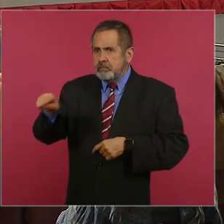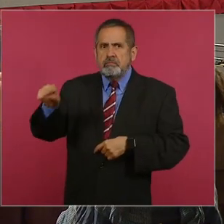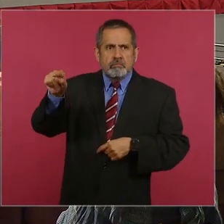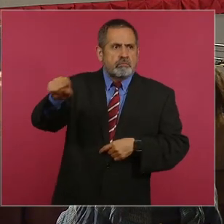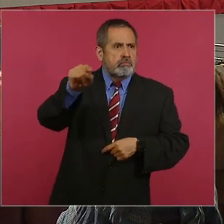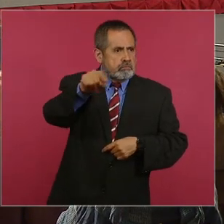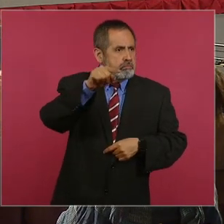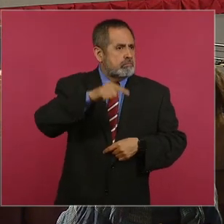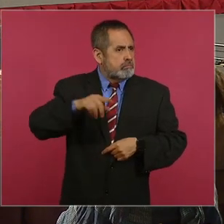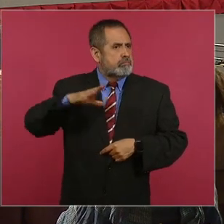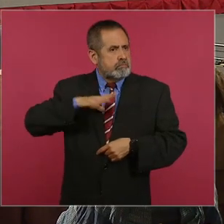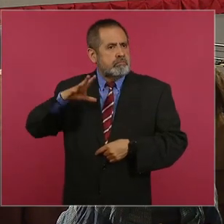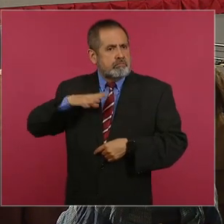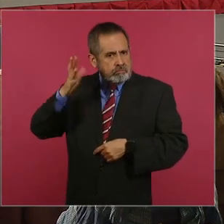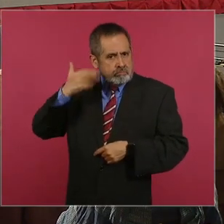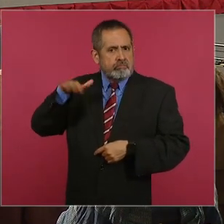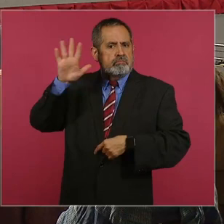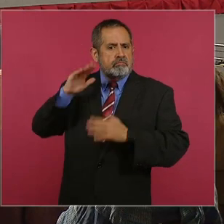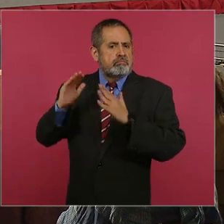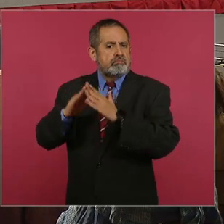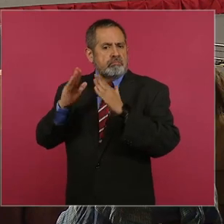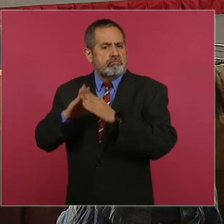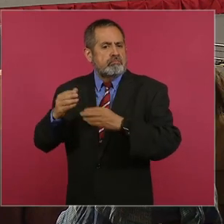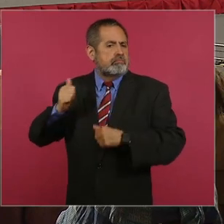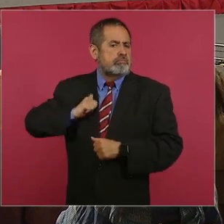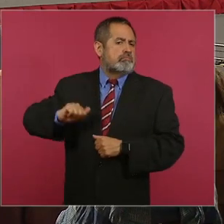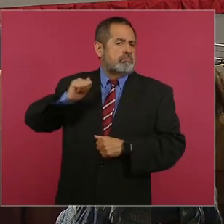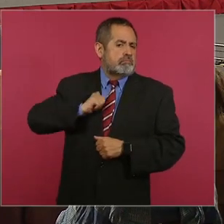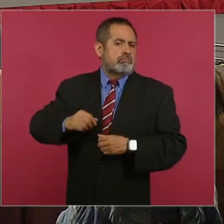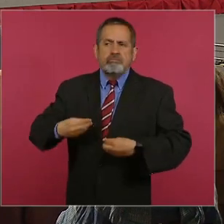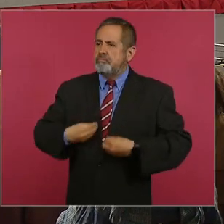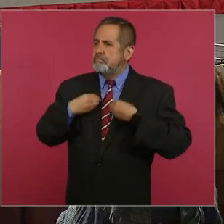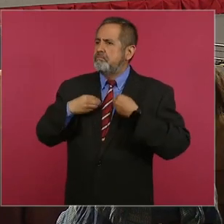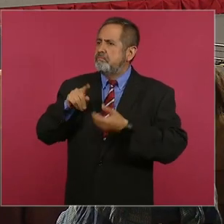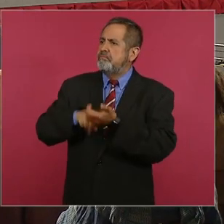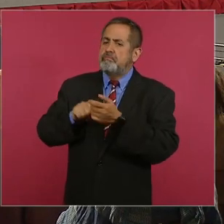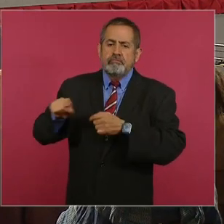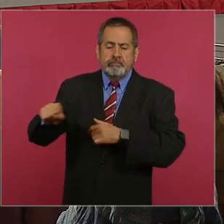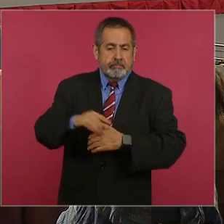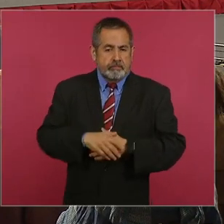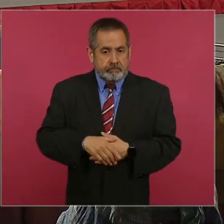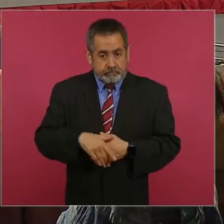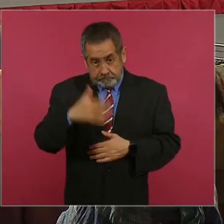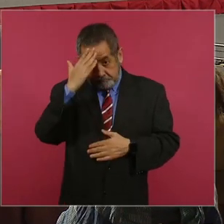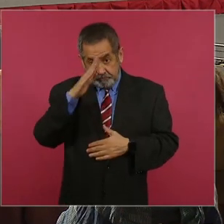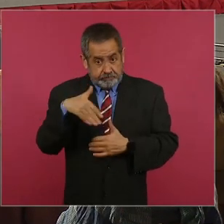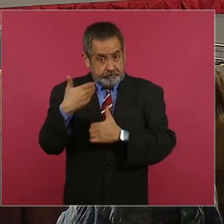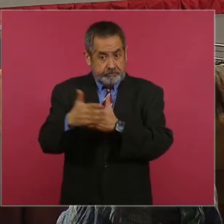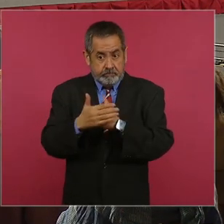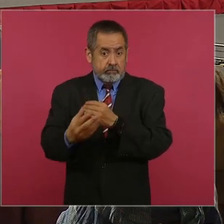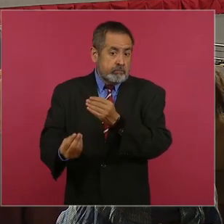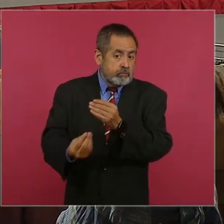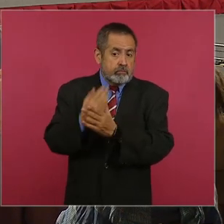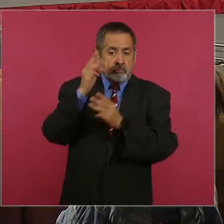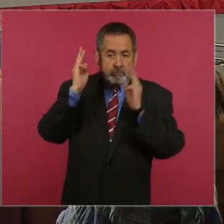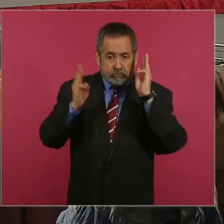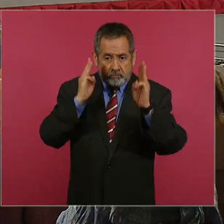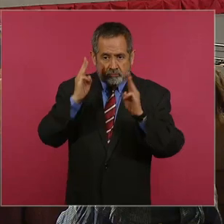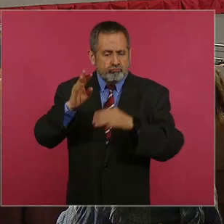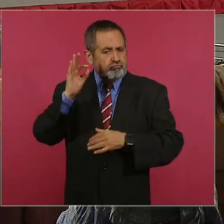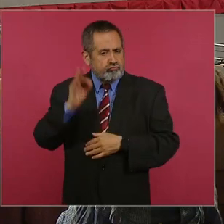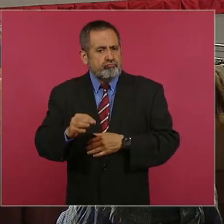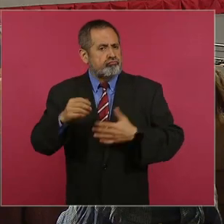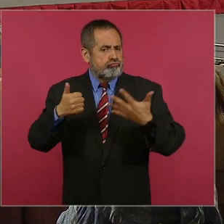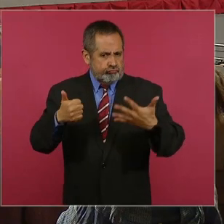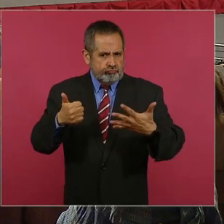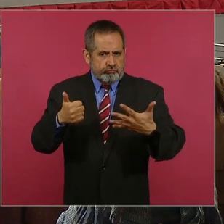presencia de grupos humanos. Como ustedes saben, vamos a tener nuevos museos, aquí se mencionan seis, pero en realidad